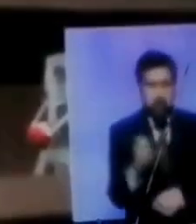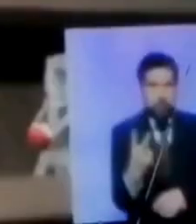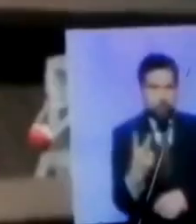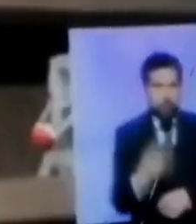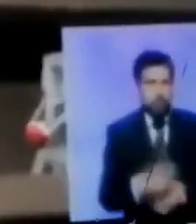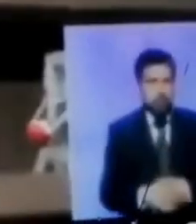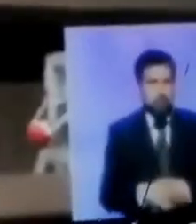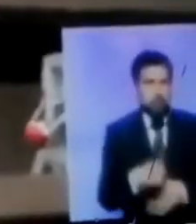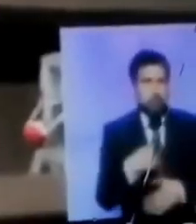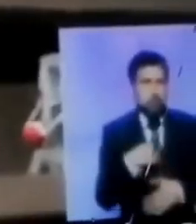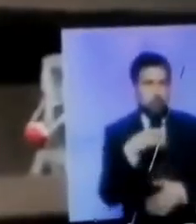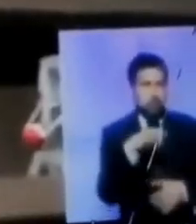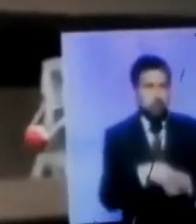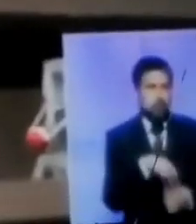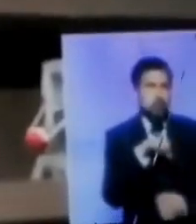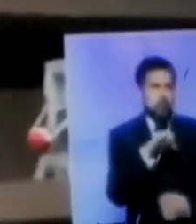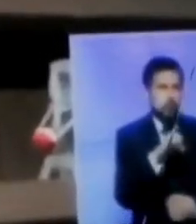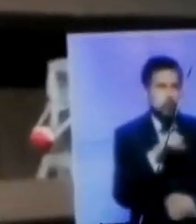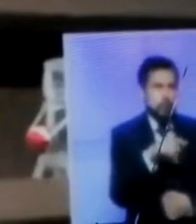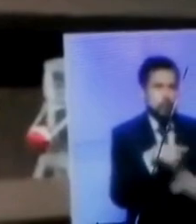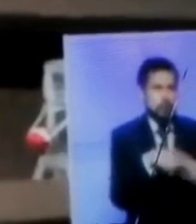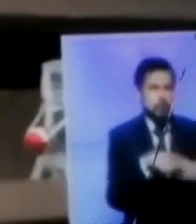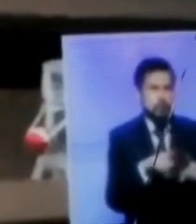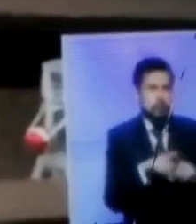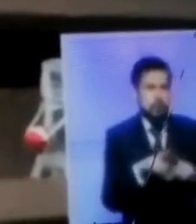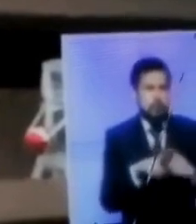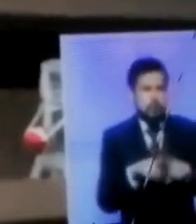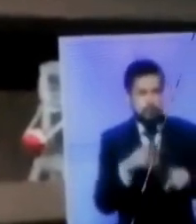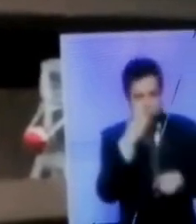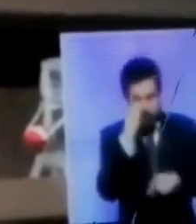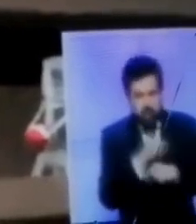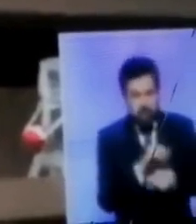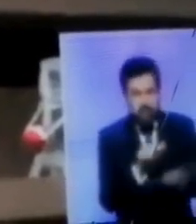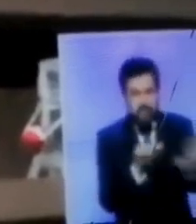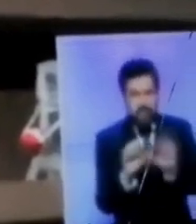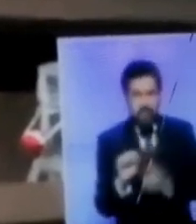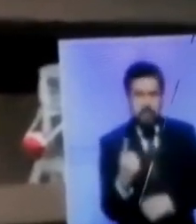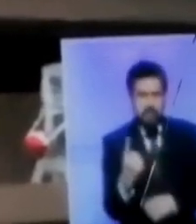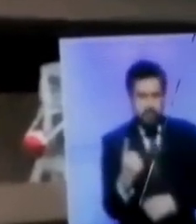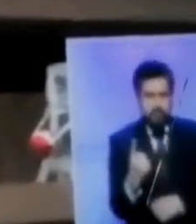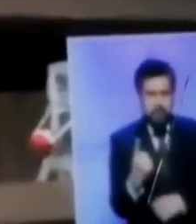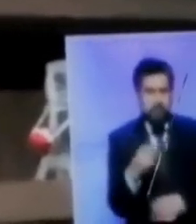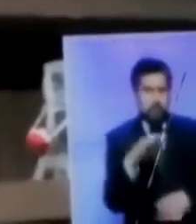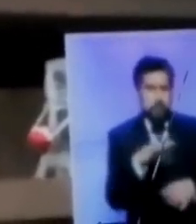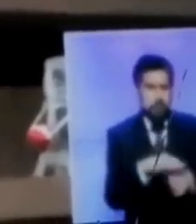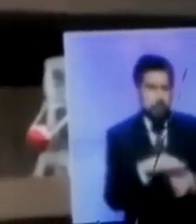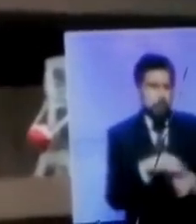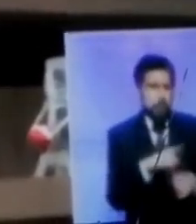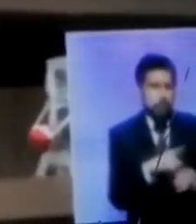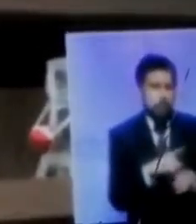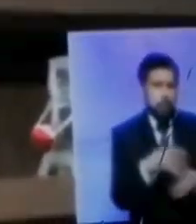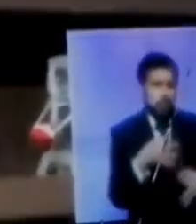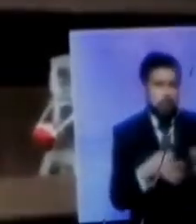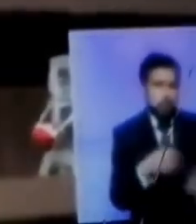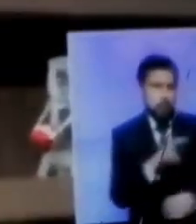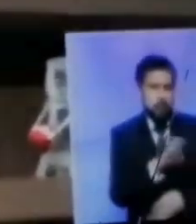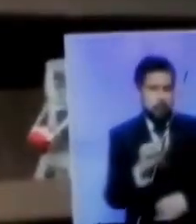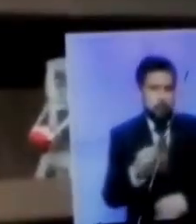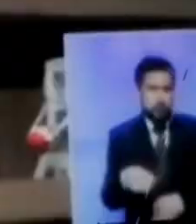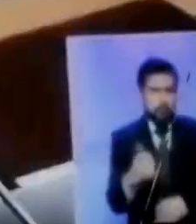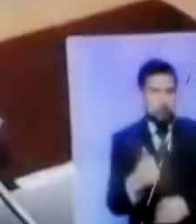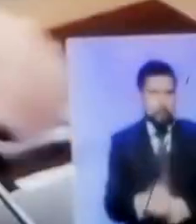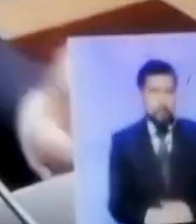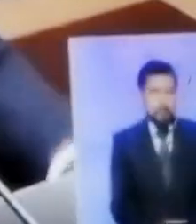102 un voto concurrente en el juicio de la ciudadanía 661 y a favor del recurso apelación